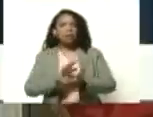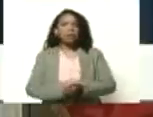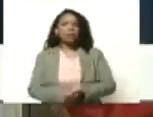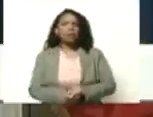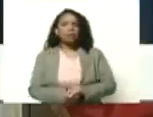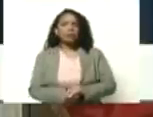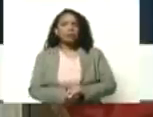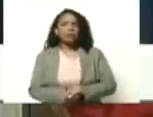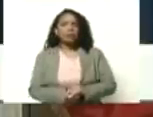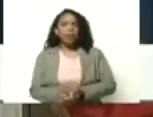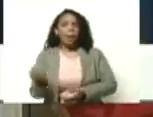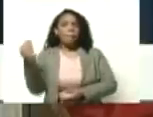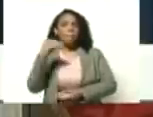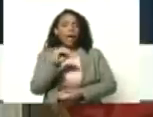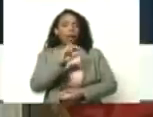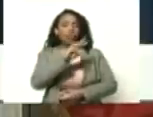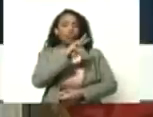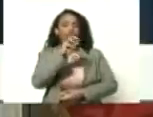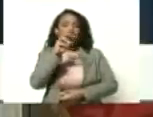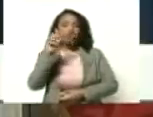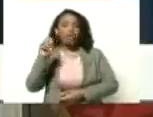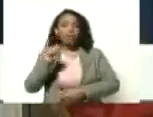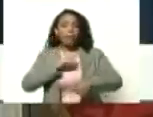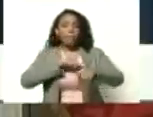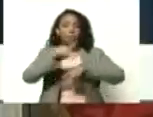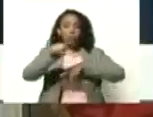más de 200 diligencias